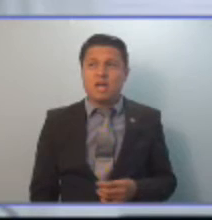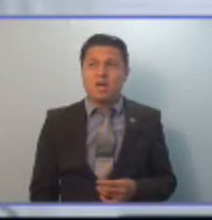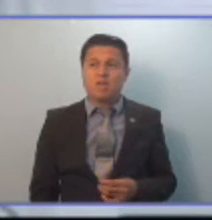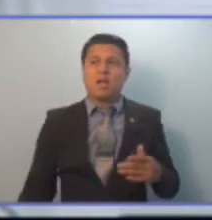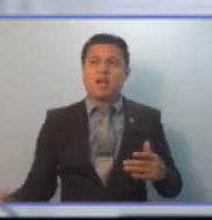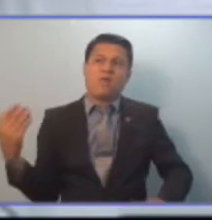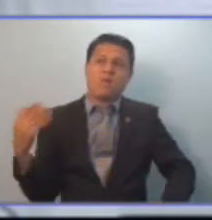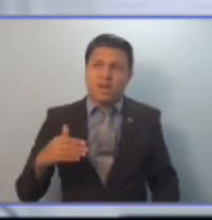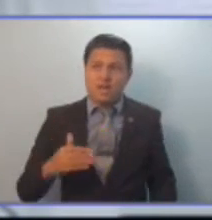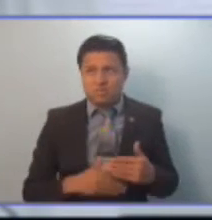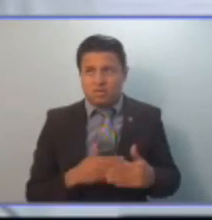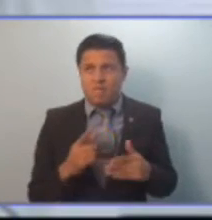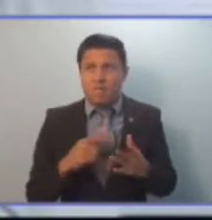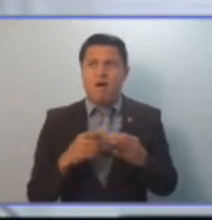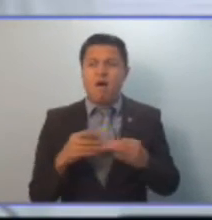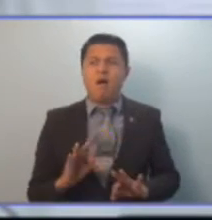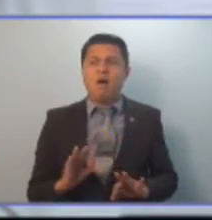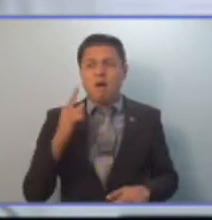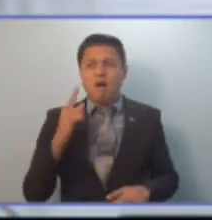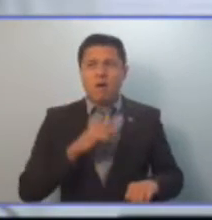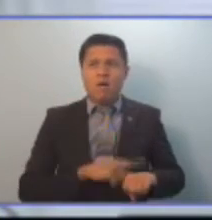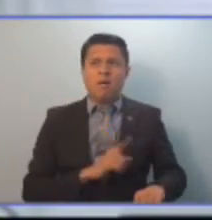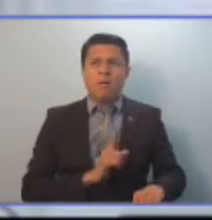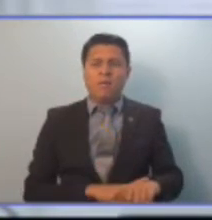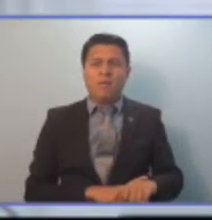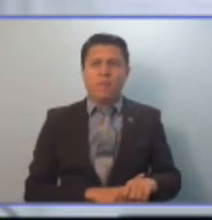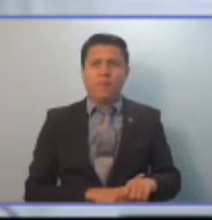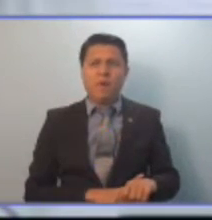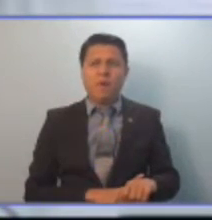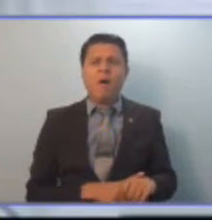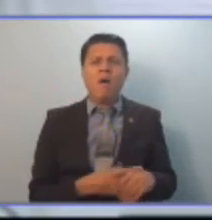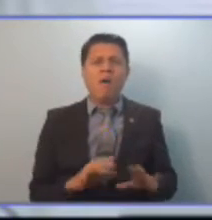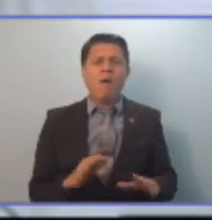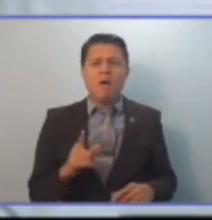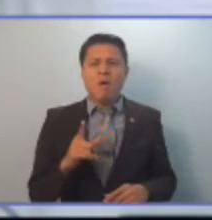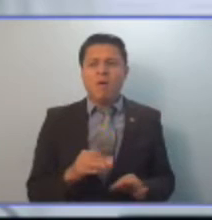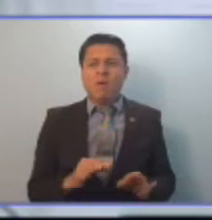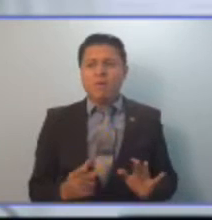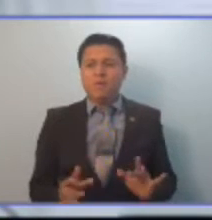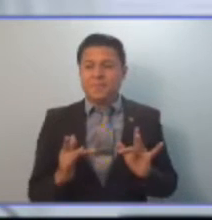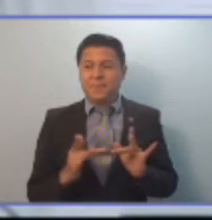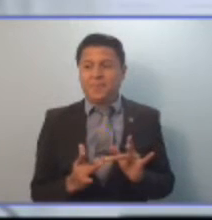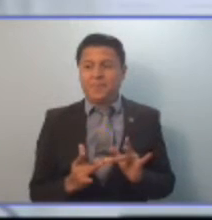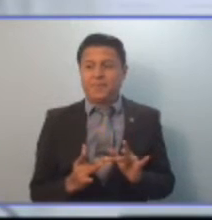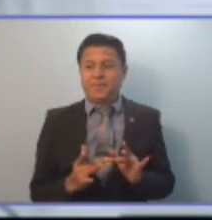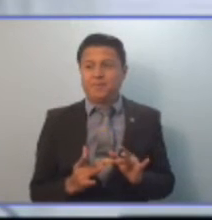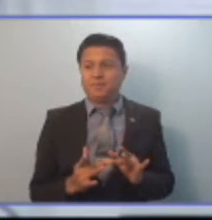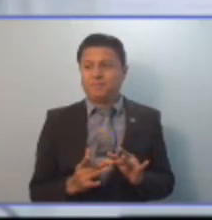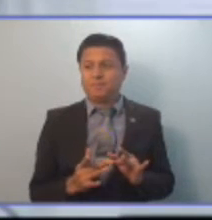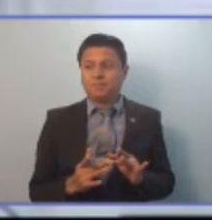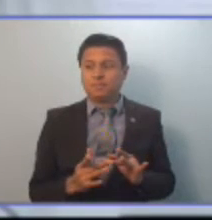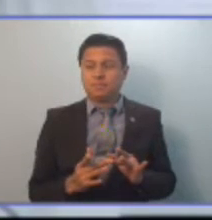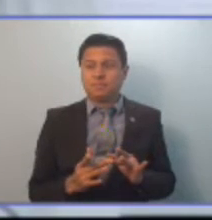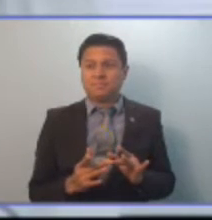esta experiencia, en alguna medida, y ese contacto y esos contrastes,